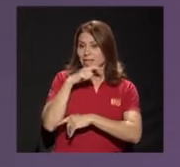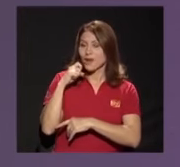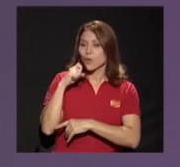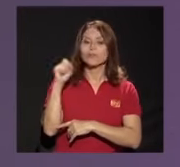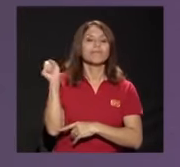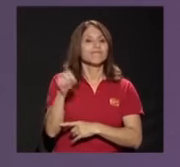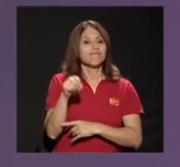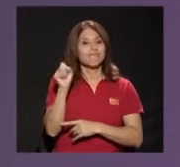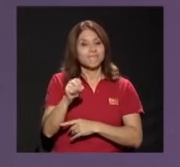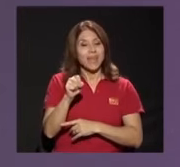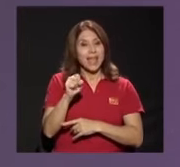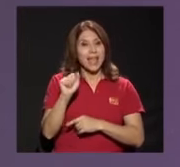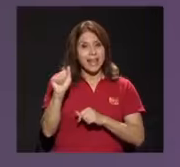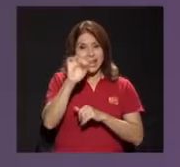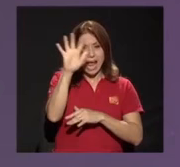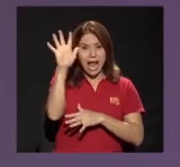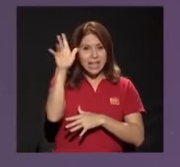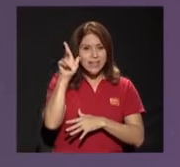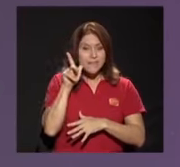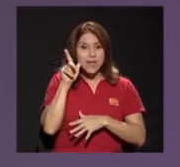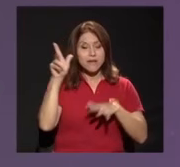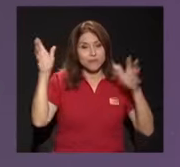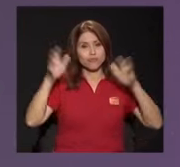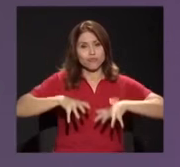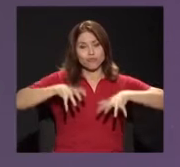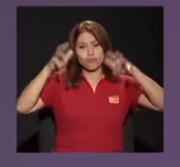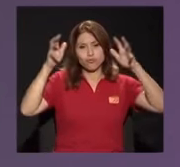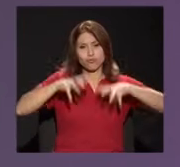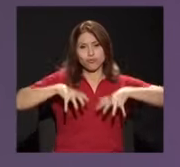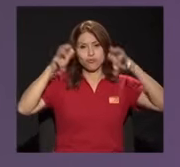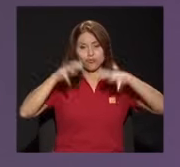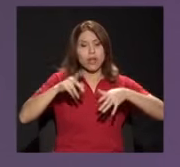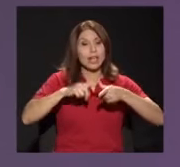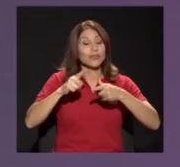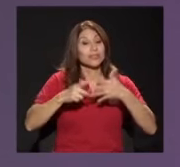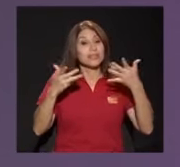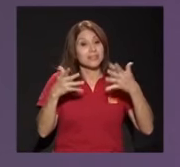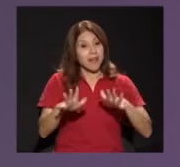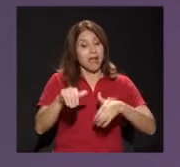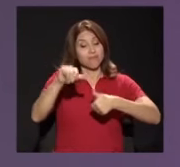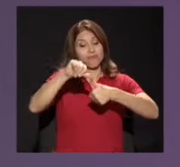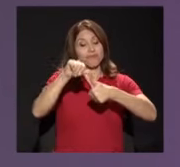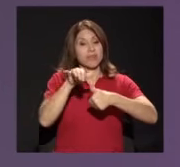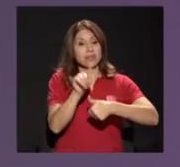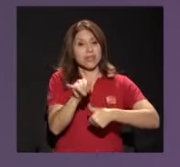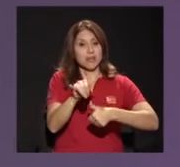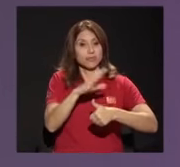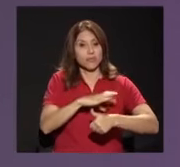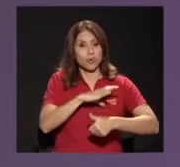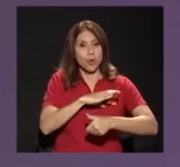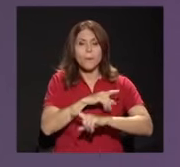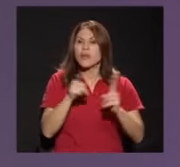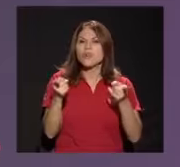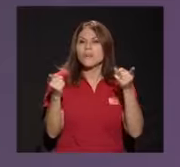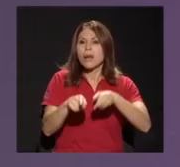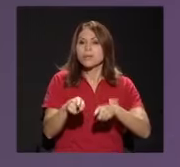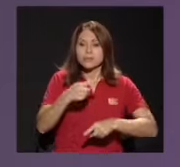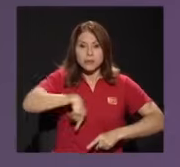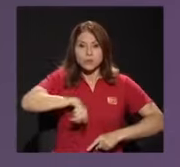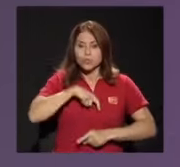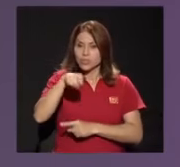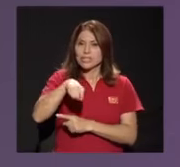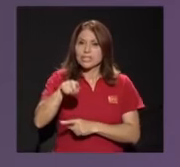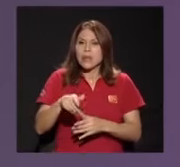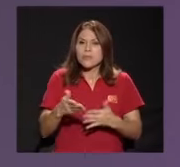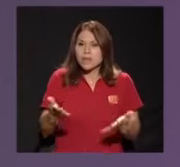¿verdad? Bastante, bastante lluvioso. Entonces, digamos, ya de por sí también geográficamente tiene eso. ¿Qué es lo que pasa? ¿Qué es lo que necesitamos? ¿Qué es